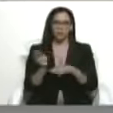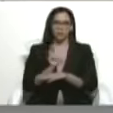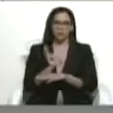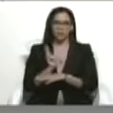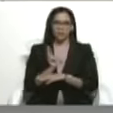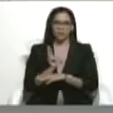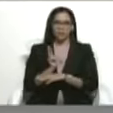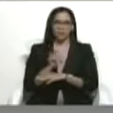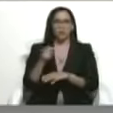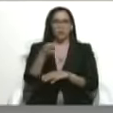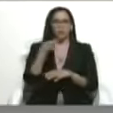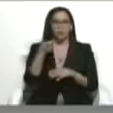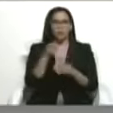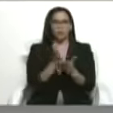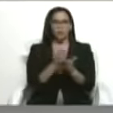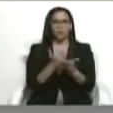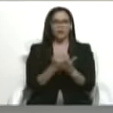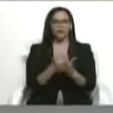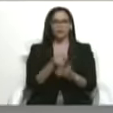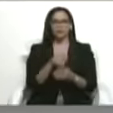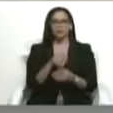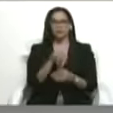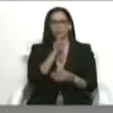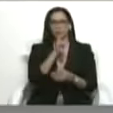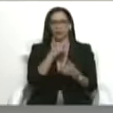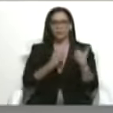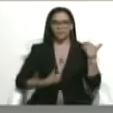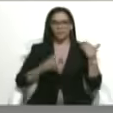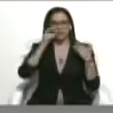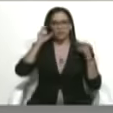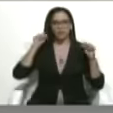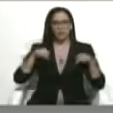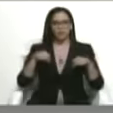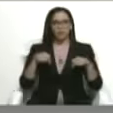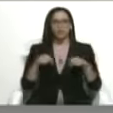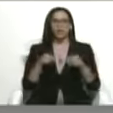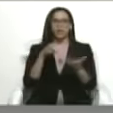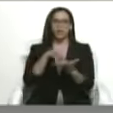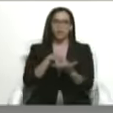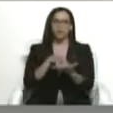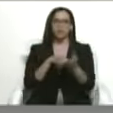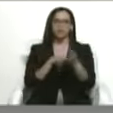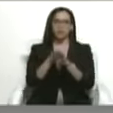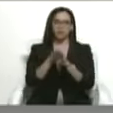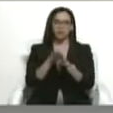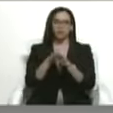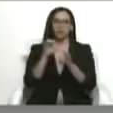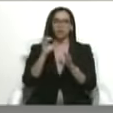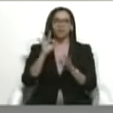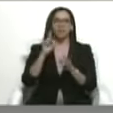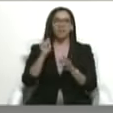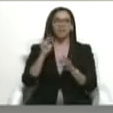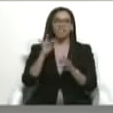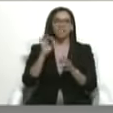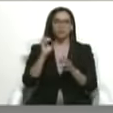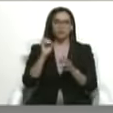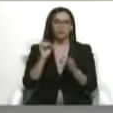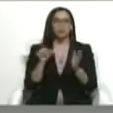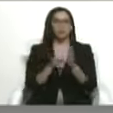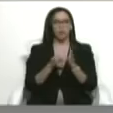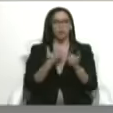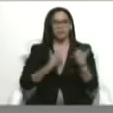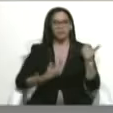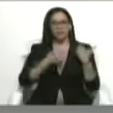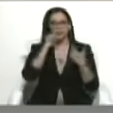rápidamente, buscó una parte de la locución presidencial que hubo el día de hoy en el núcleo de desarrollo endógeno Fabricio Ojeda, donde casualmente el jefe de